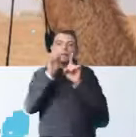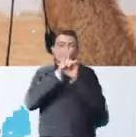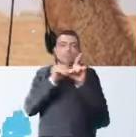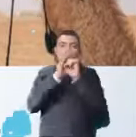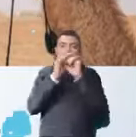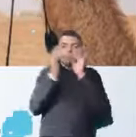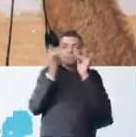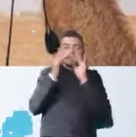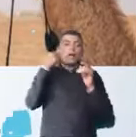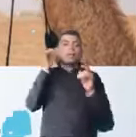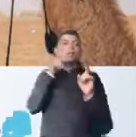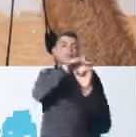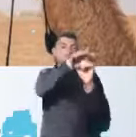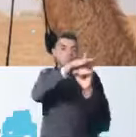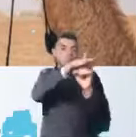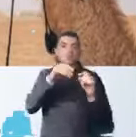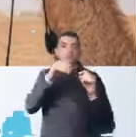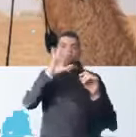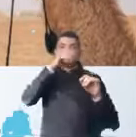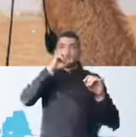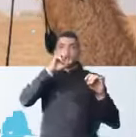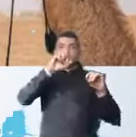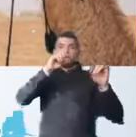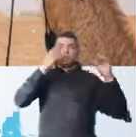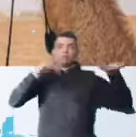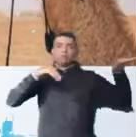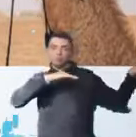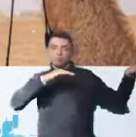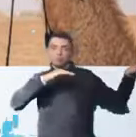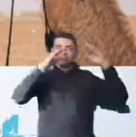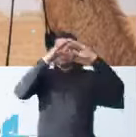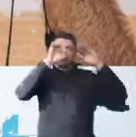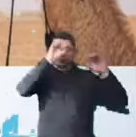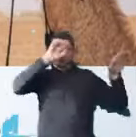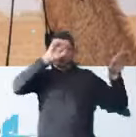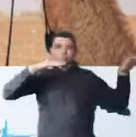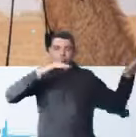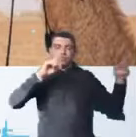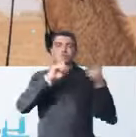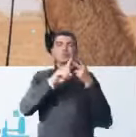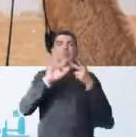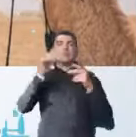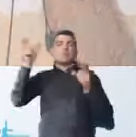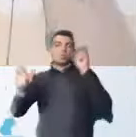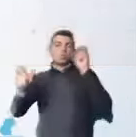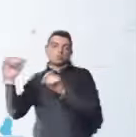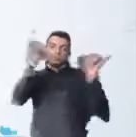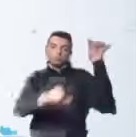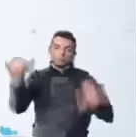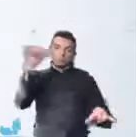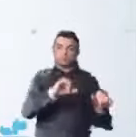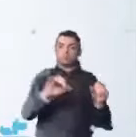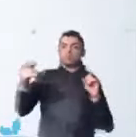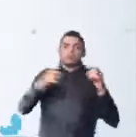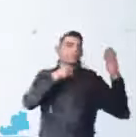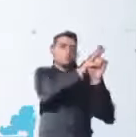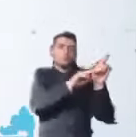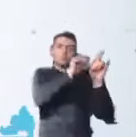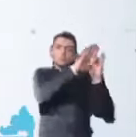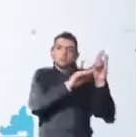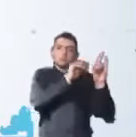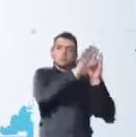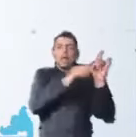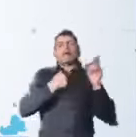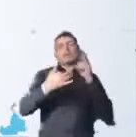en camellos y que tenían contacto con estos animales que estaban infectados. Ahora,